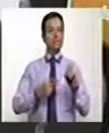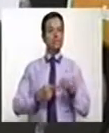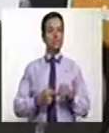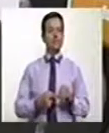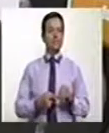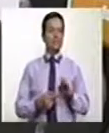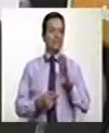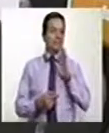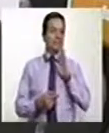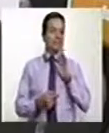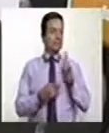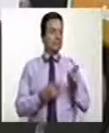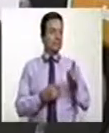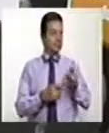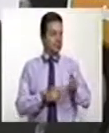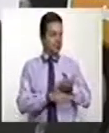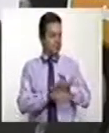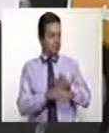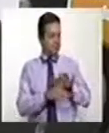quien trabajó con él